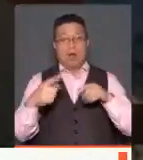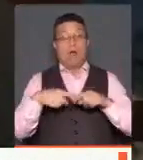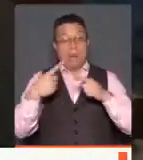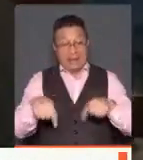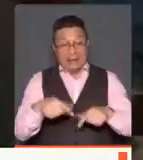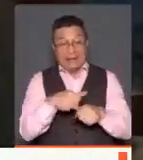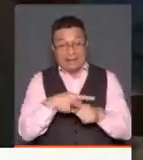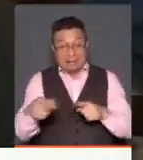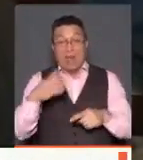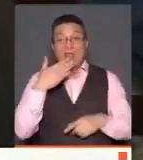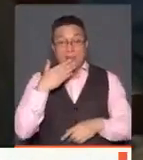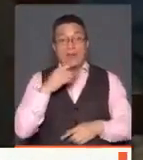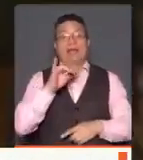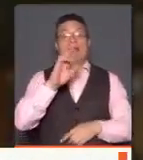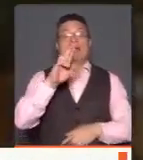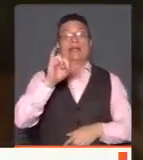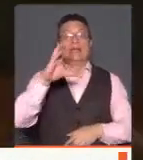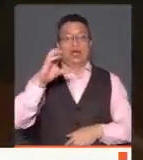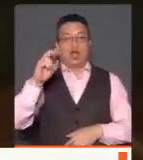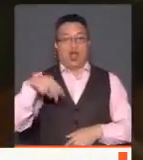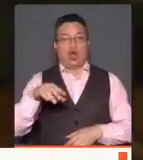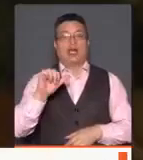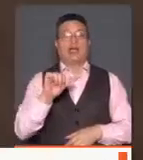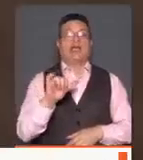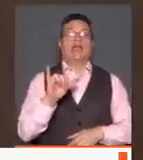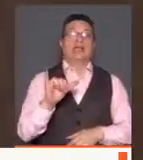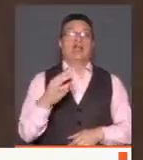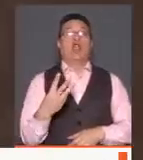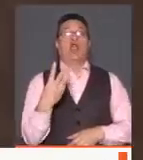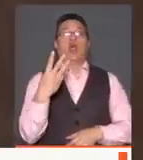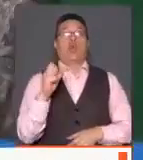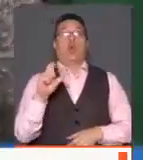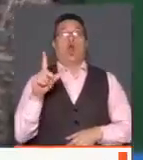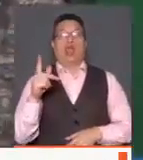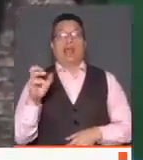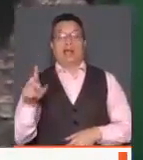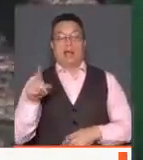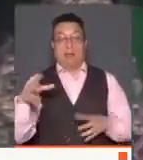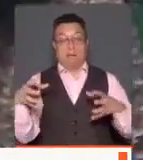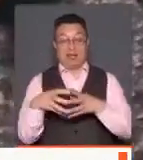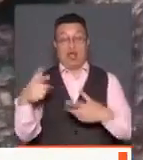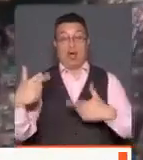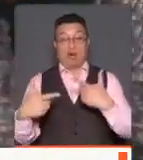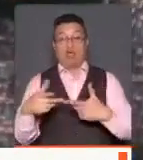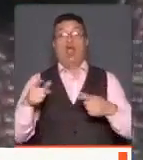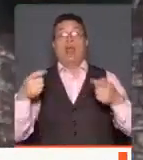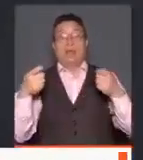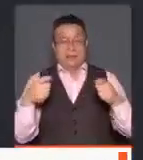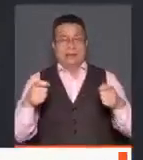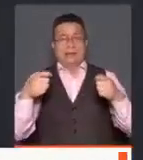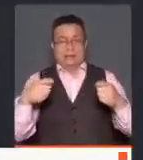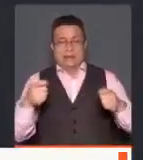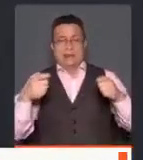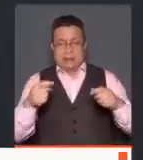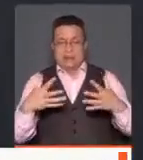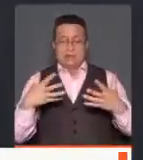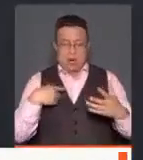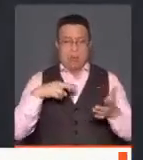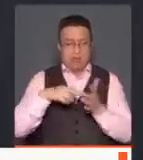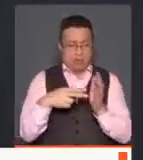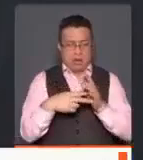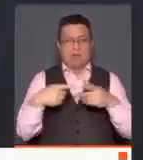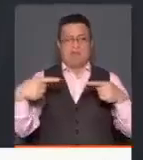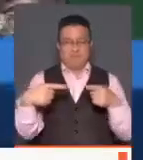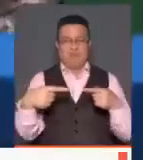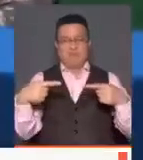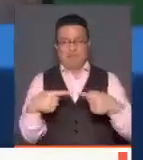los senadores Jimena Rincón y Matías Walker, un partido que a duras penas intenta reponerse de una serie de fricciones,